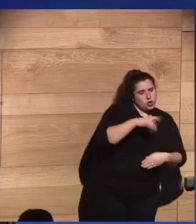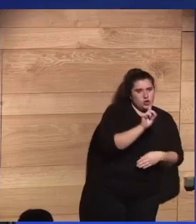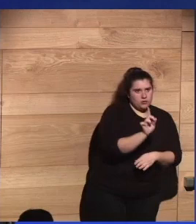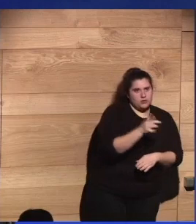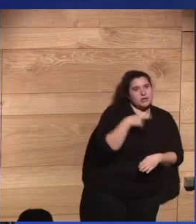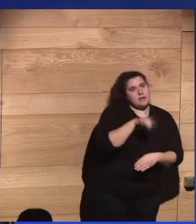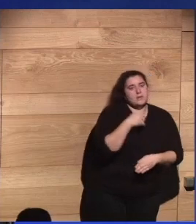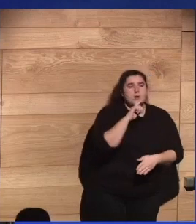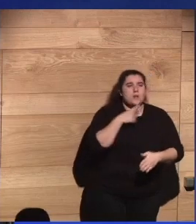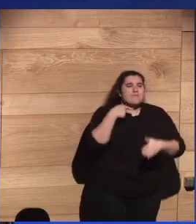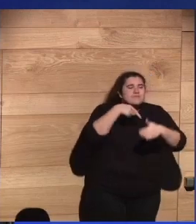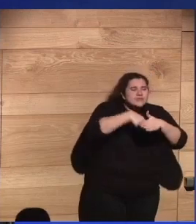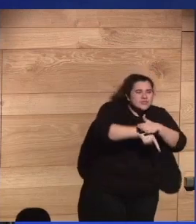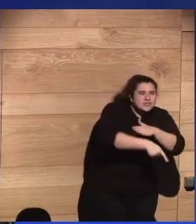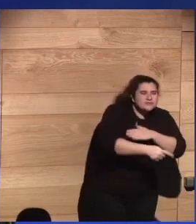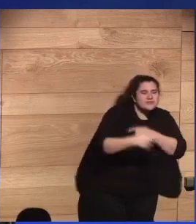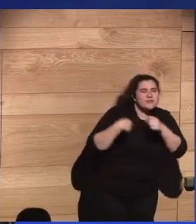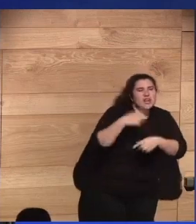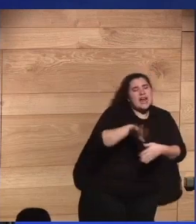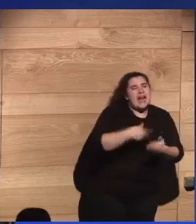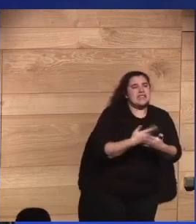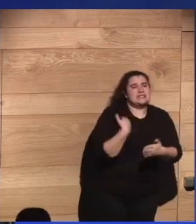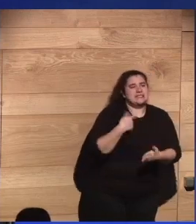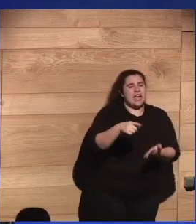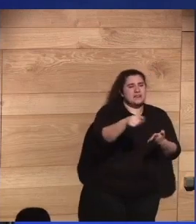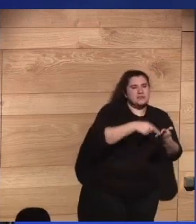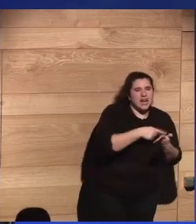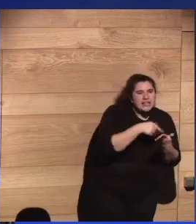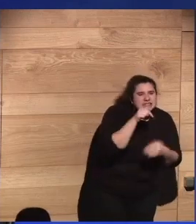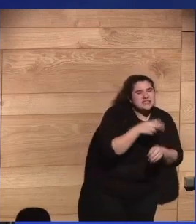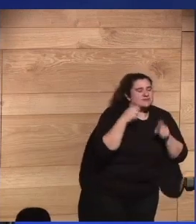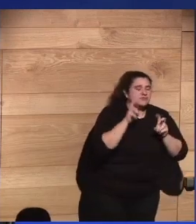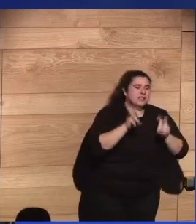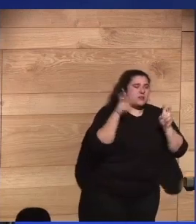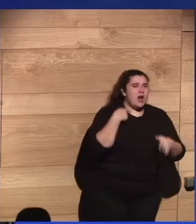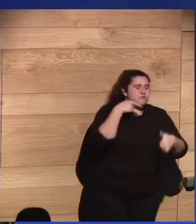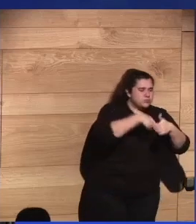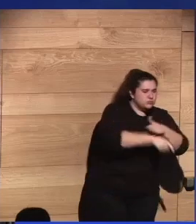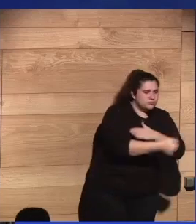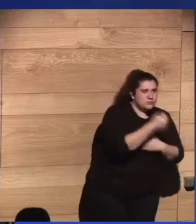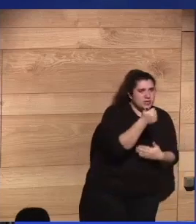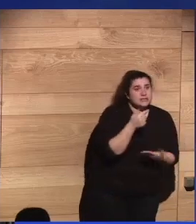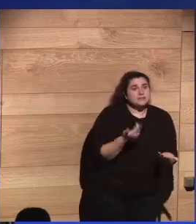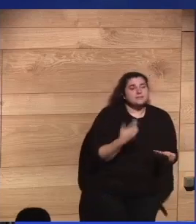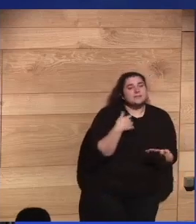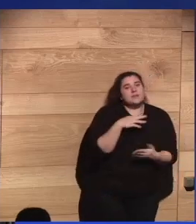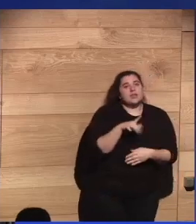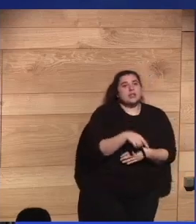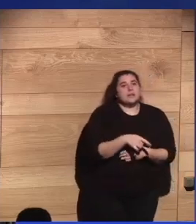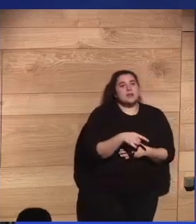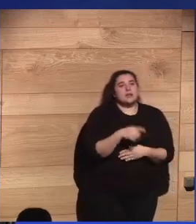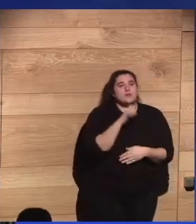fondo, entrar hasta el gesto gitano, ¿no? Y cuando lo comentan también en Buenos Aires, lo que resaltan también es que